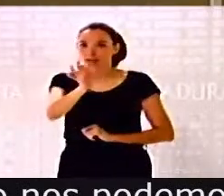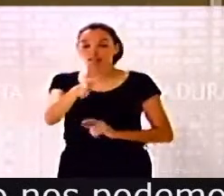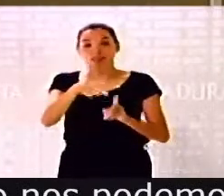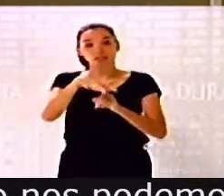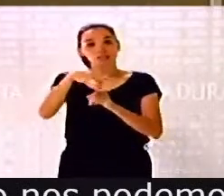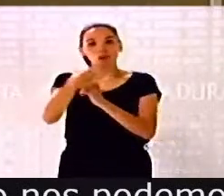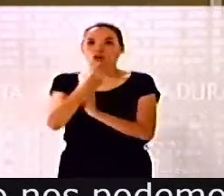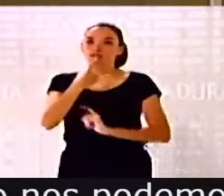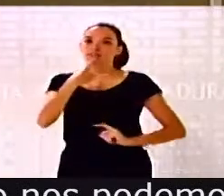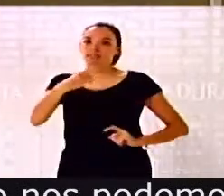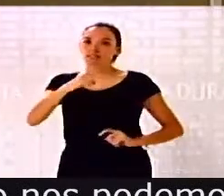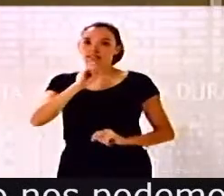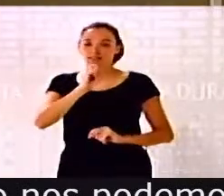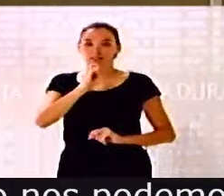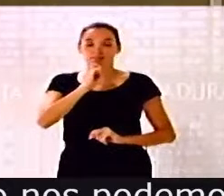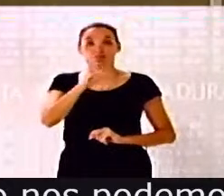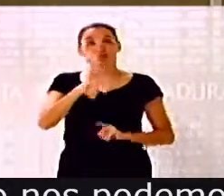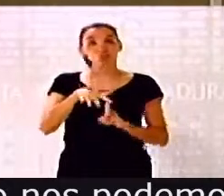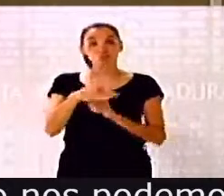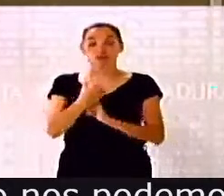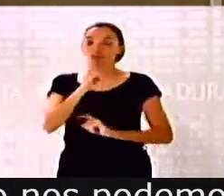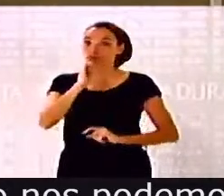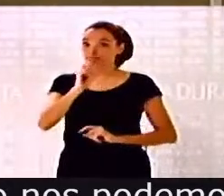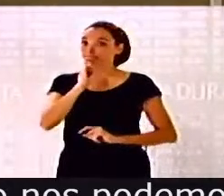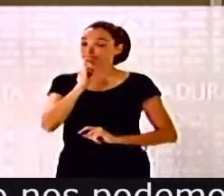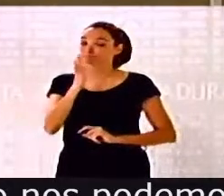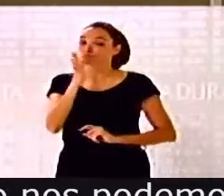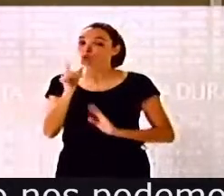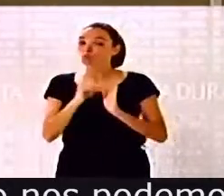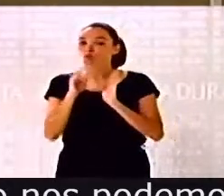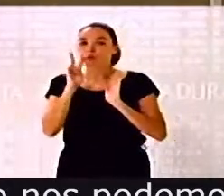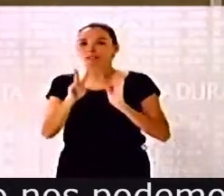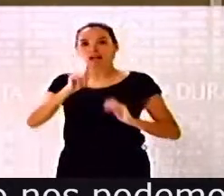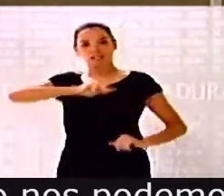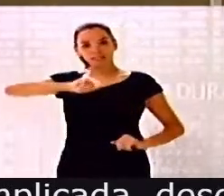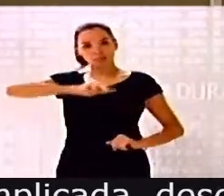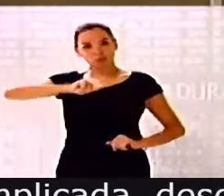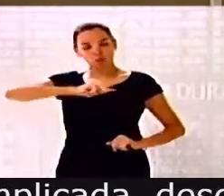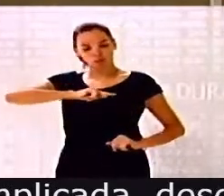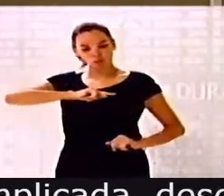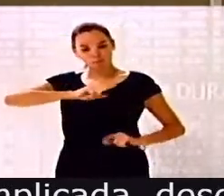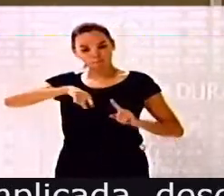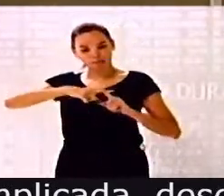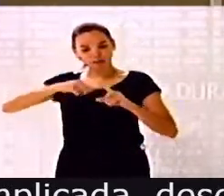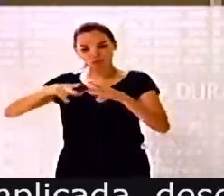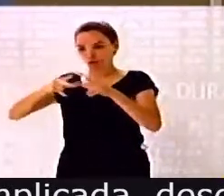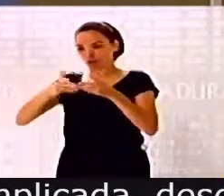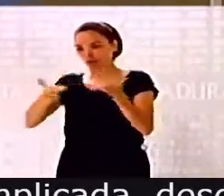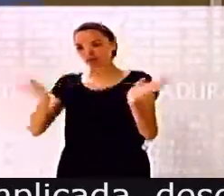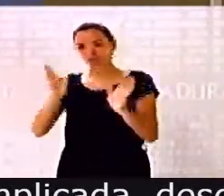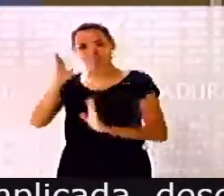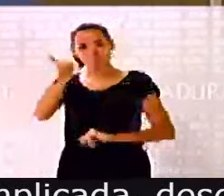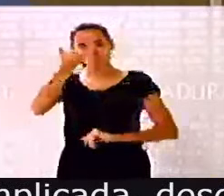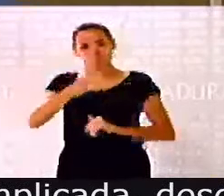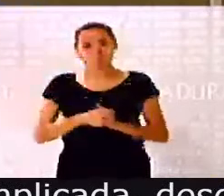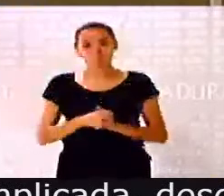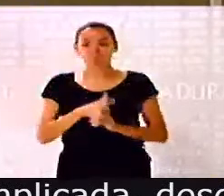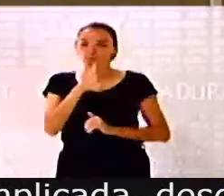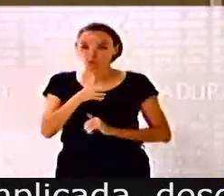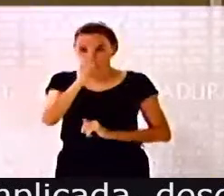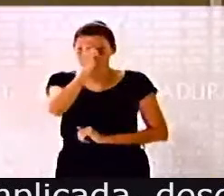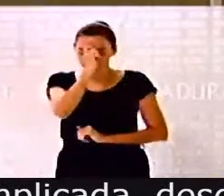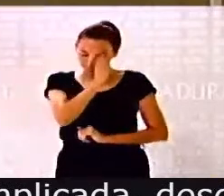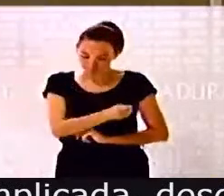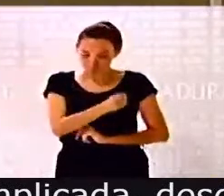situación complicada. Una situación complicada desde el punto de vista afectivo y desde el punto de vista social, ¿no? Por lo tanto, mi más sentido